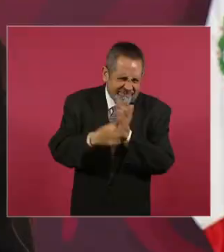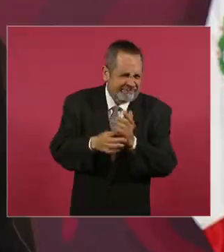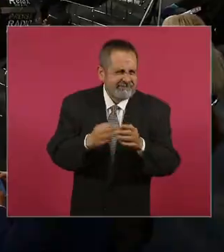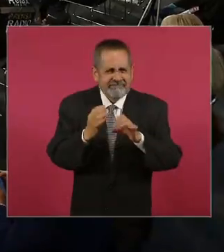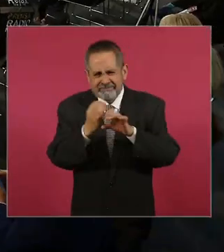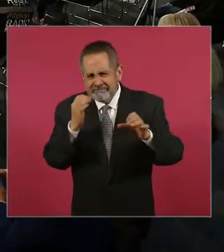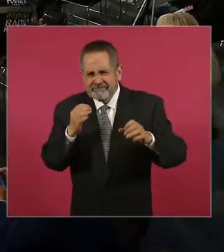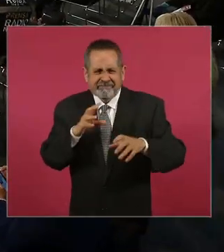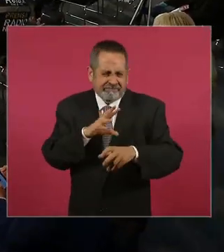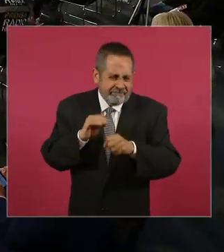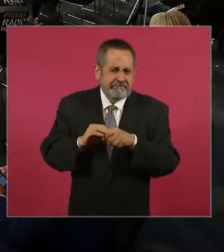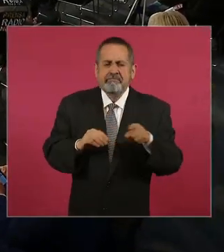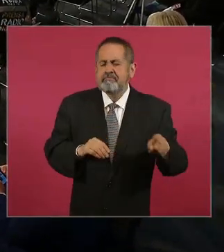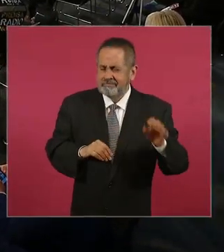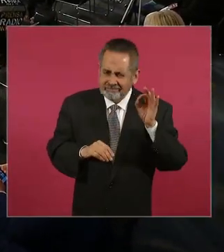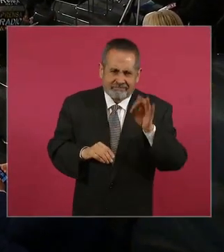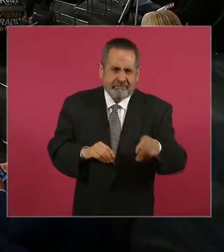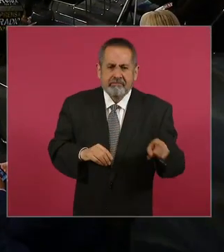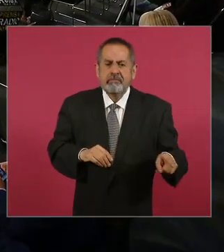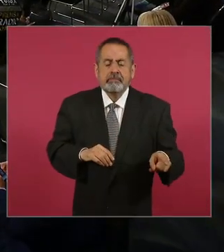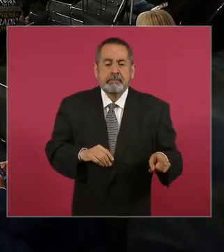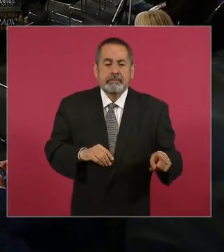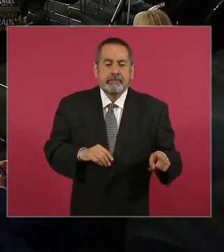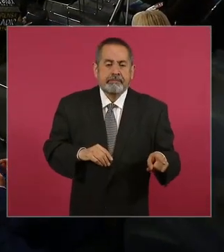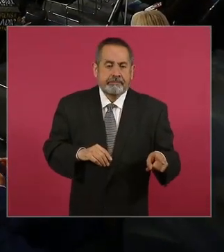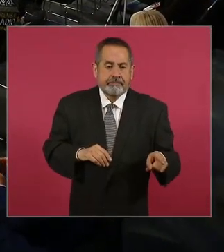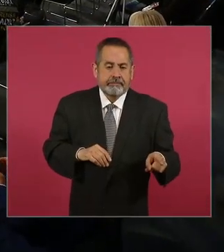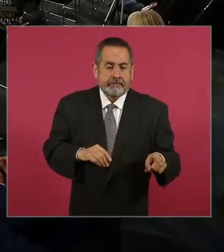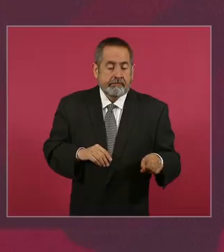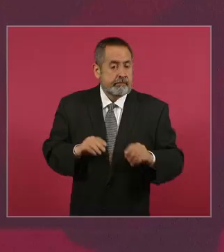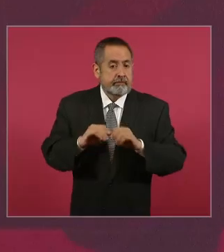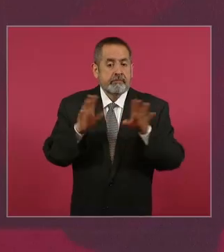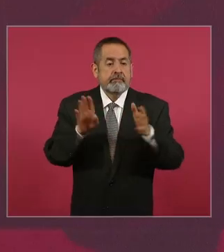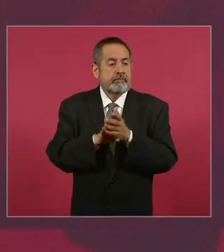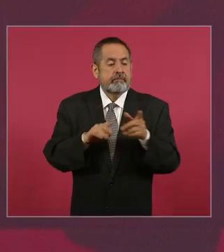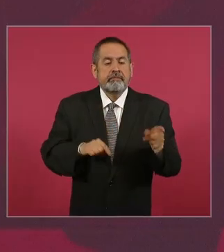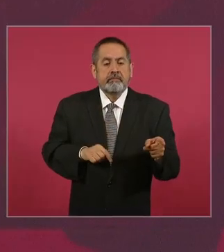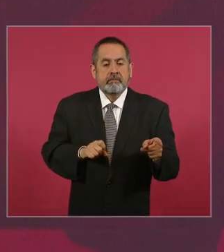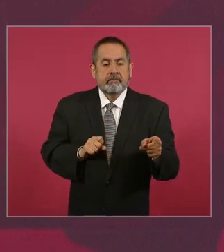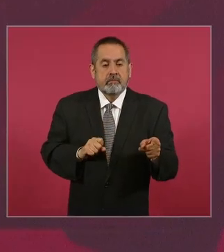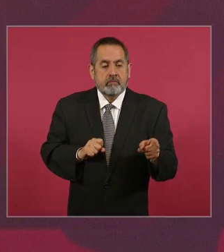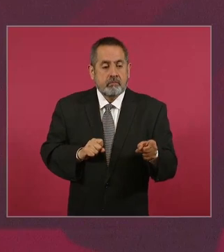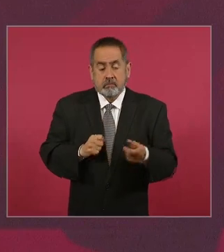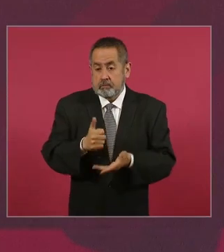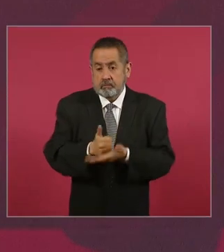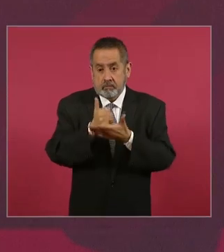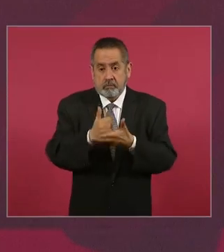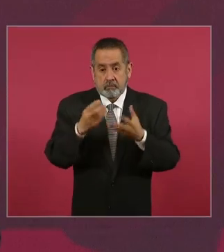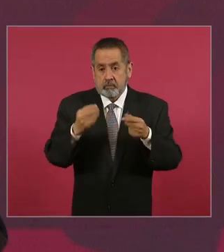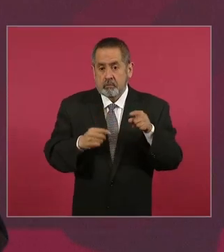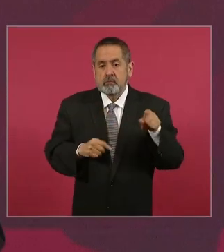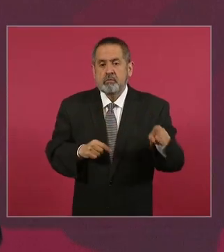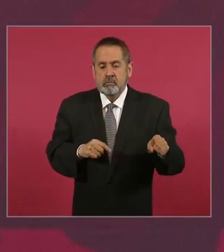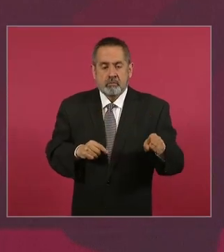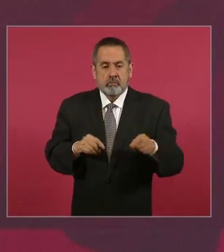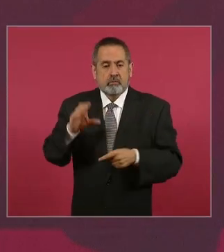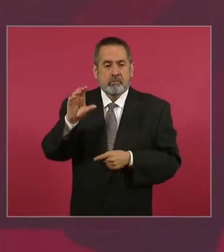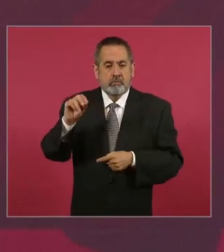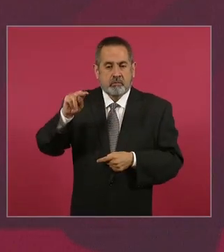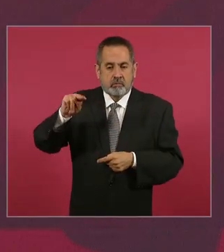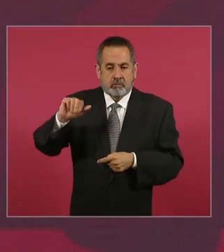desde luego ayudó mucho con